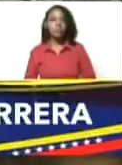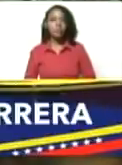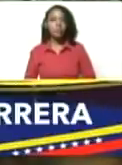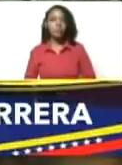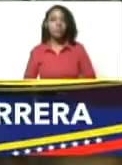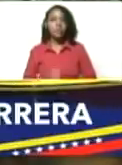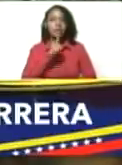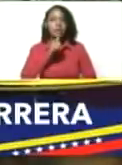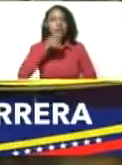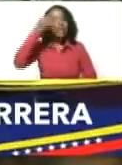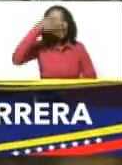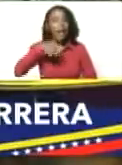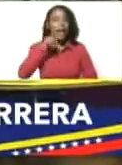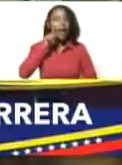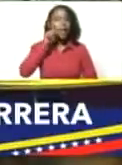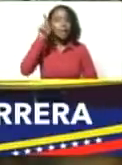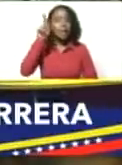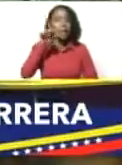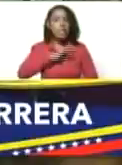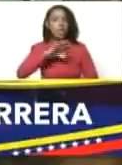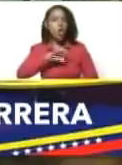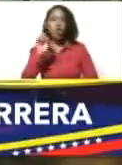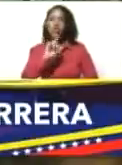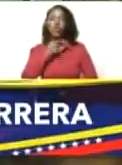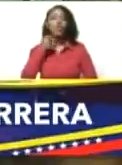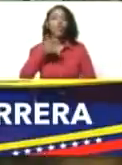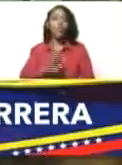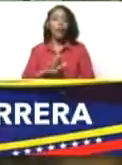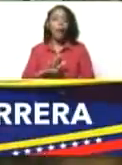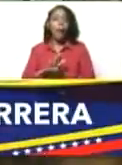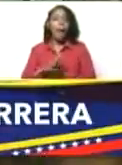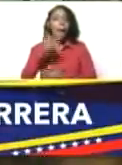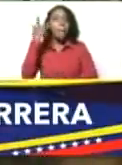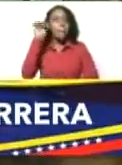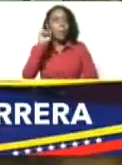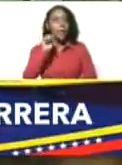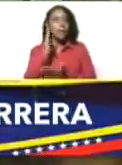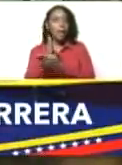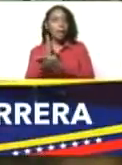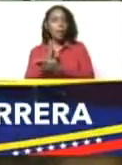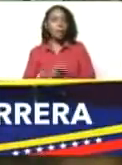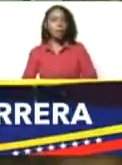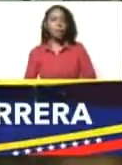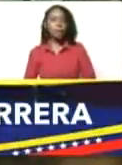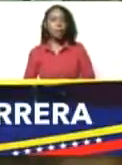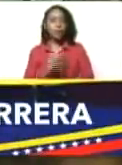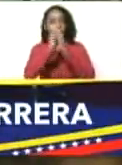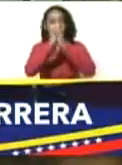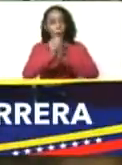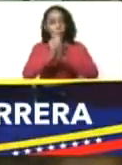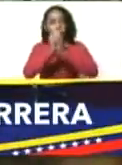Quien cree en ti, Señor, no morirá para siempre. Oremos.